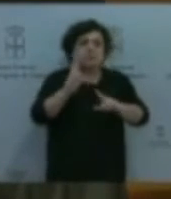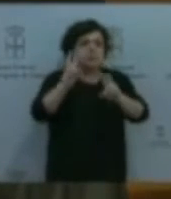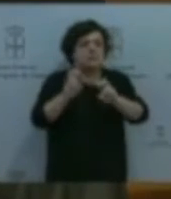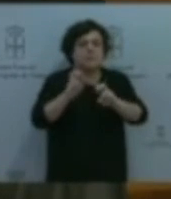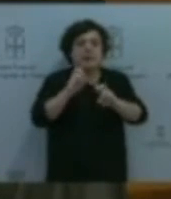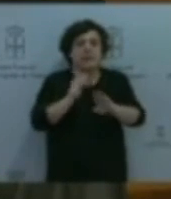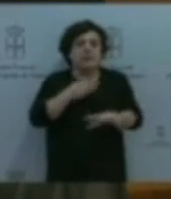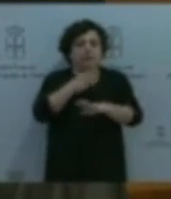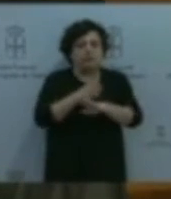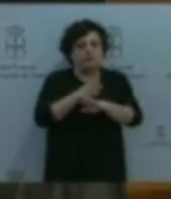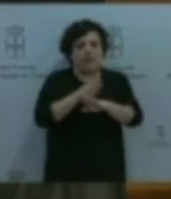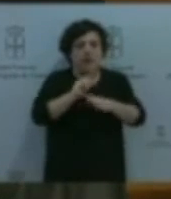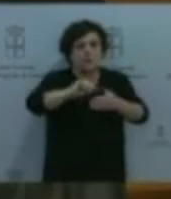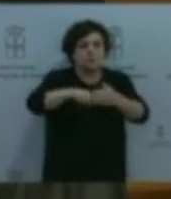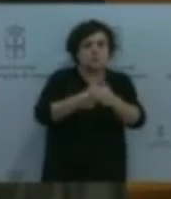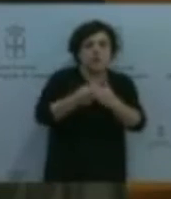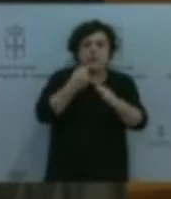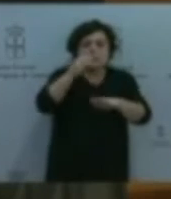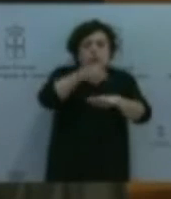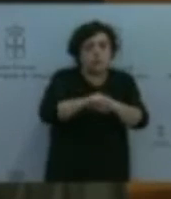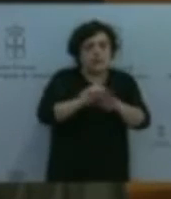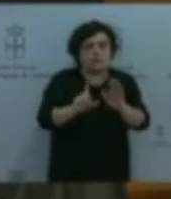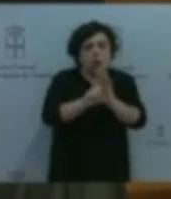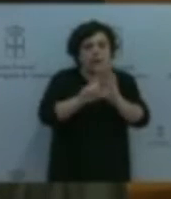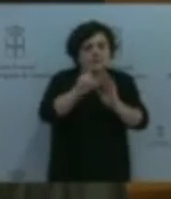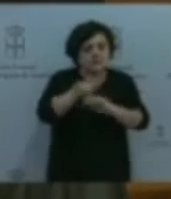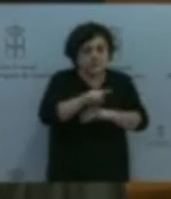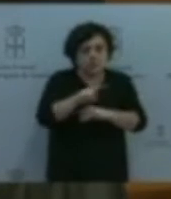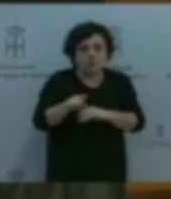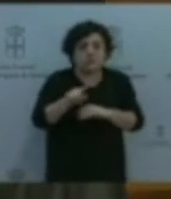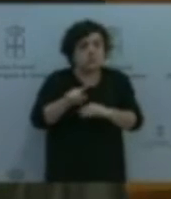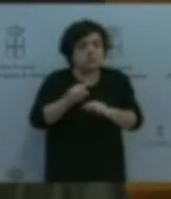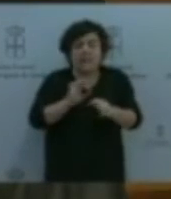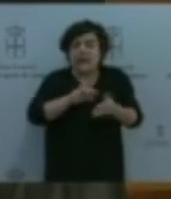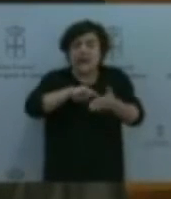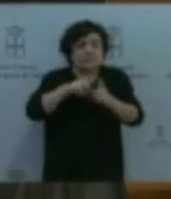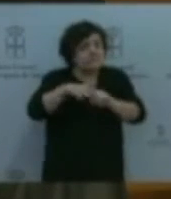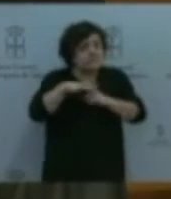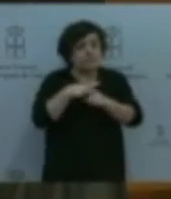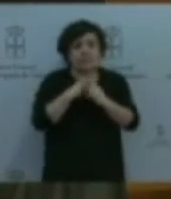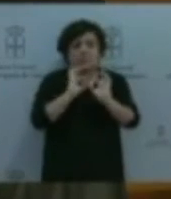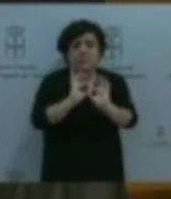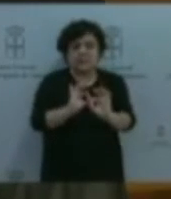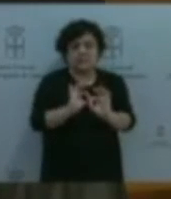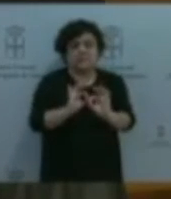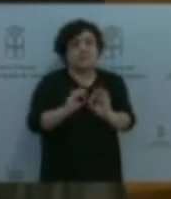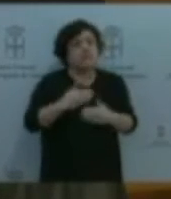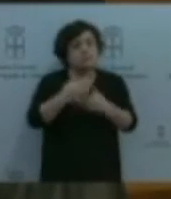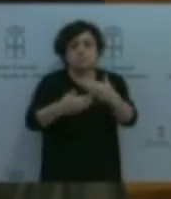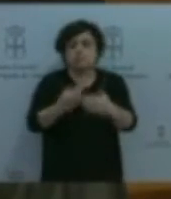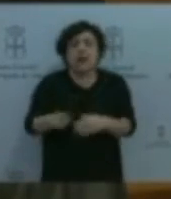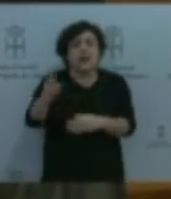de la legalidad. Eso es una situación que existe y que es recurrente, y creo que es recurrente en muchos asuntos en los que debatimos en esta Junta, ¿no? Incluso a